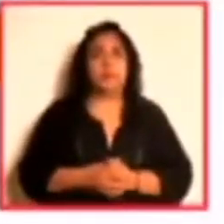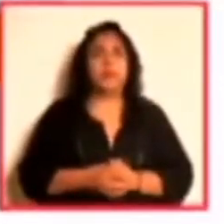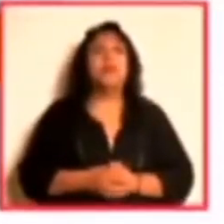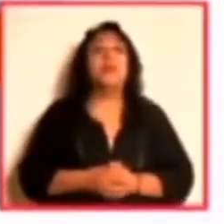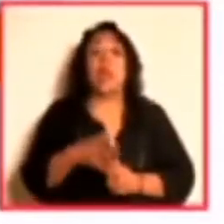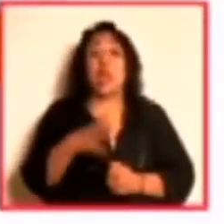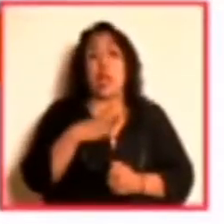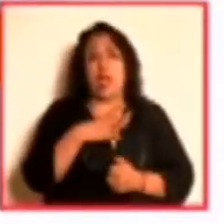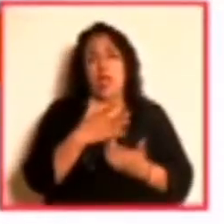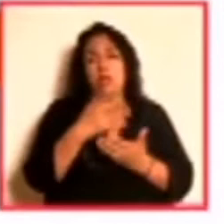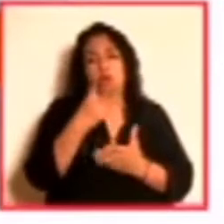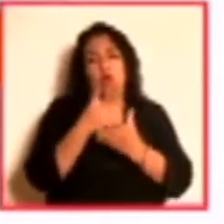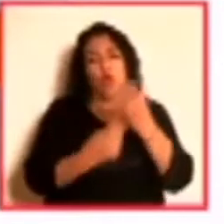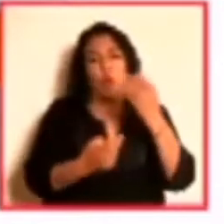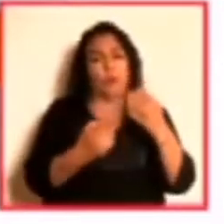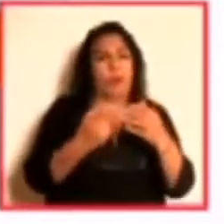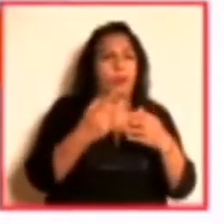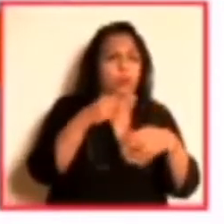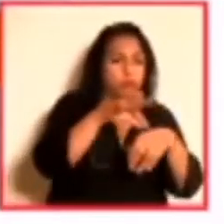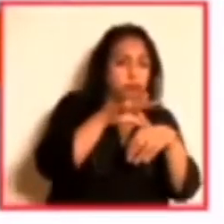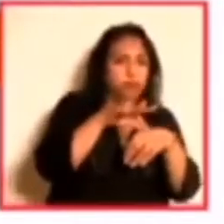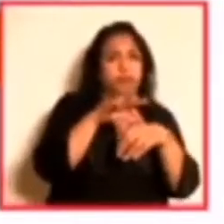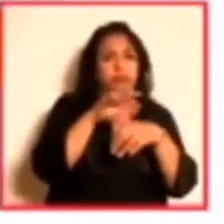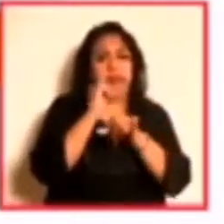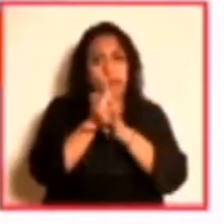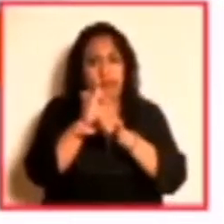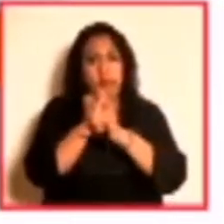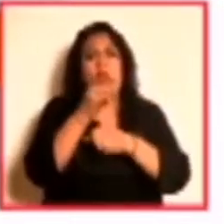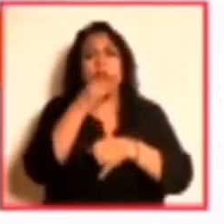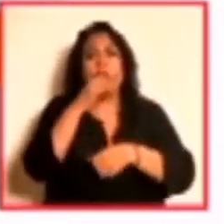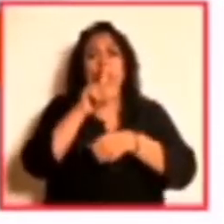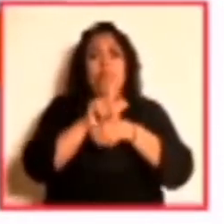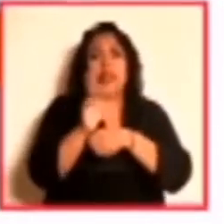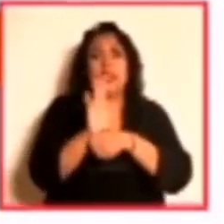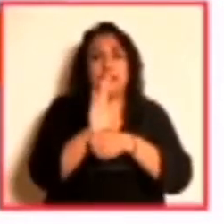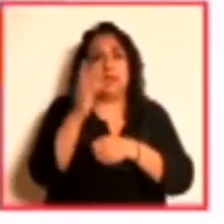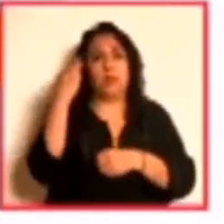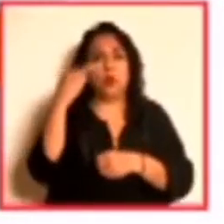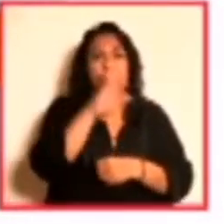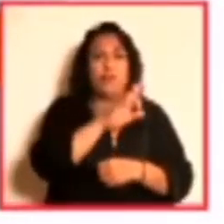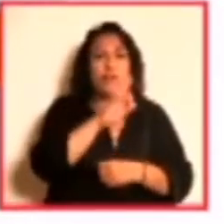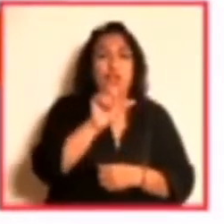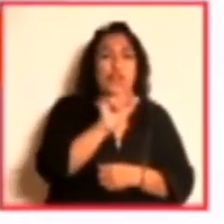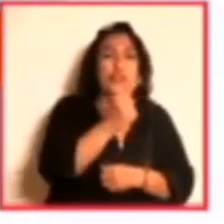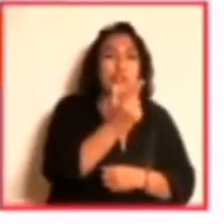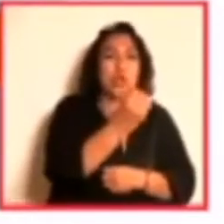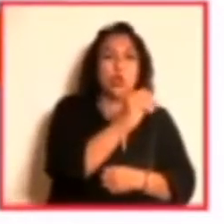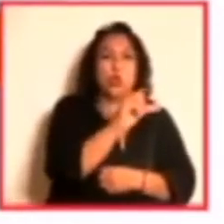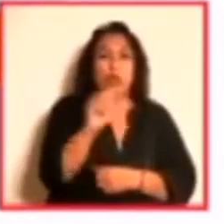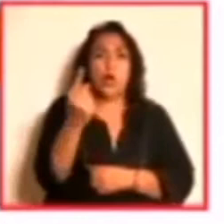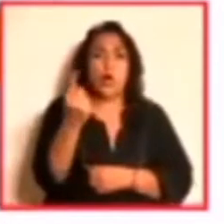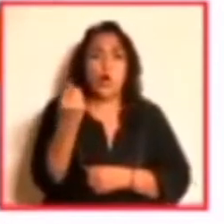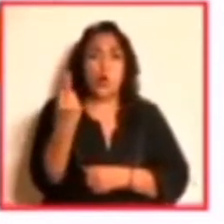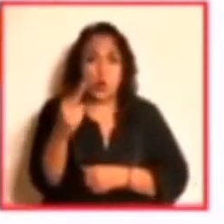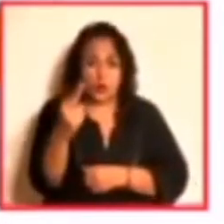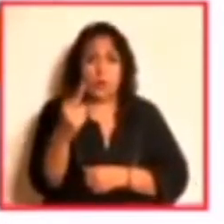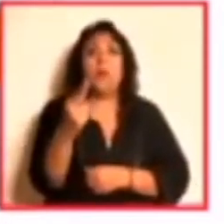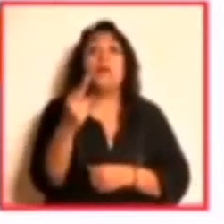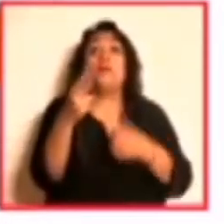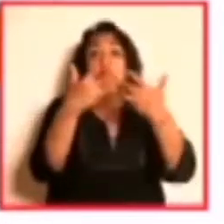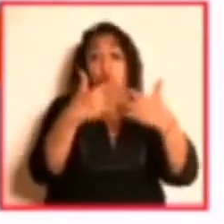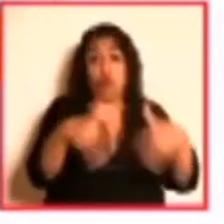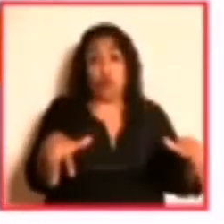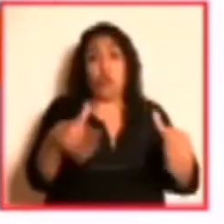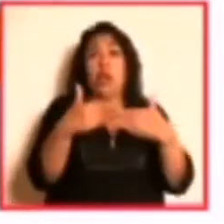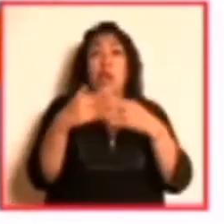una versión híbrida, el Festival Internacional de Cine de Morelia se realizará del 27 de octubre al 1 de noviembre. Las funciones de esta